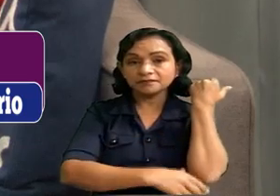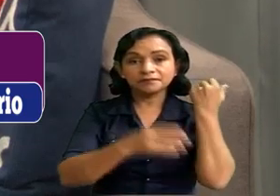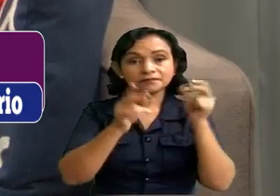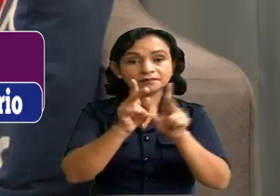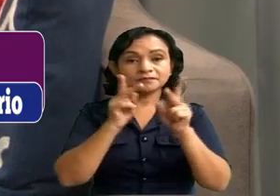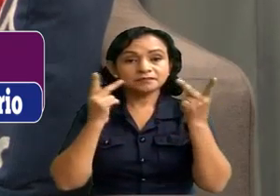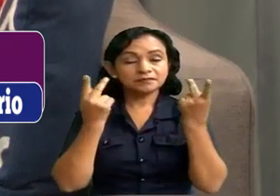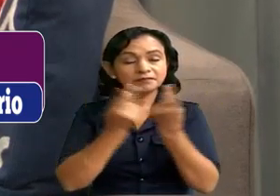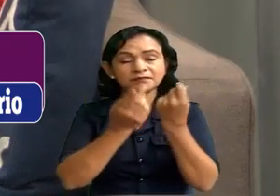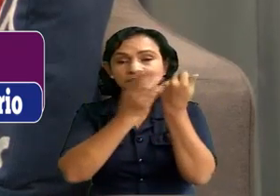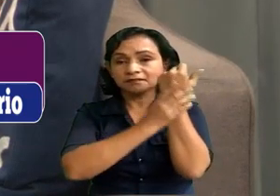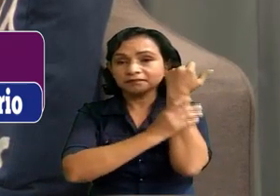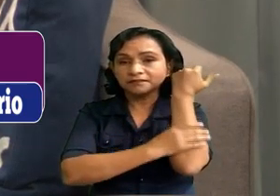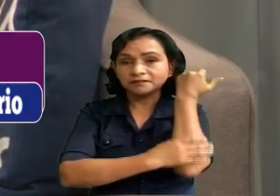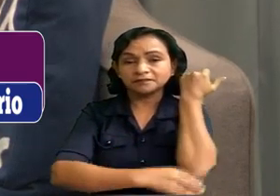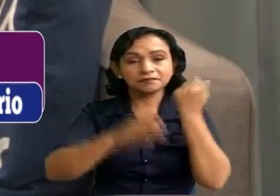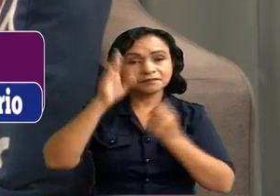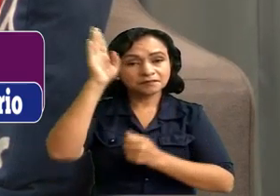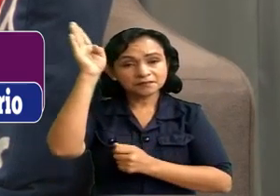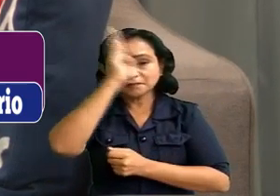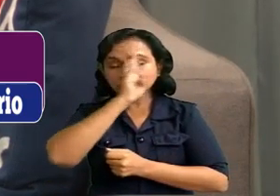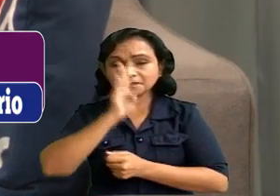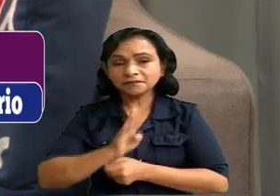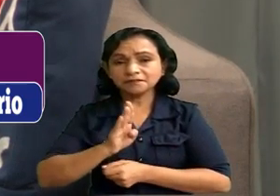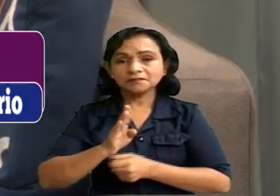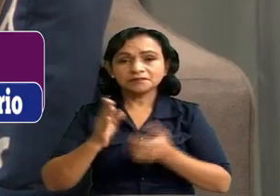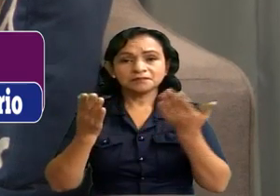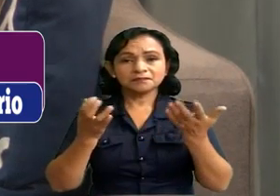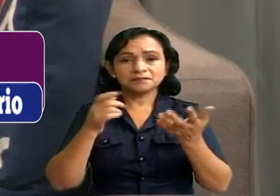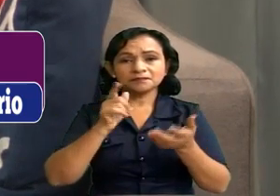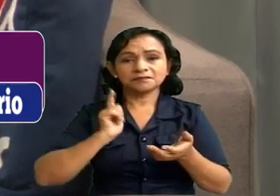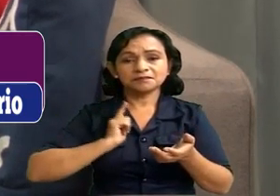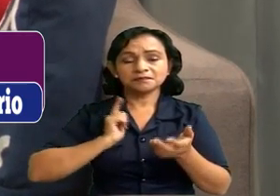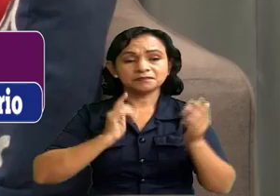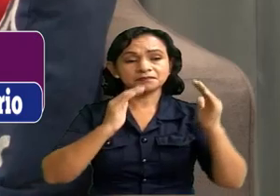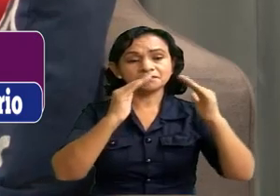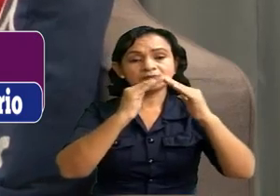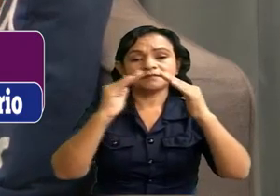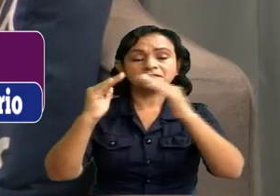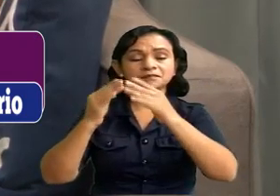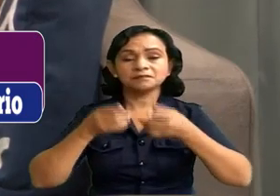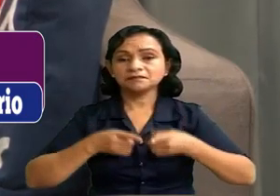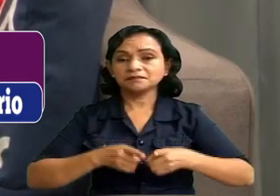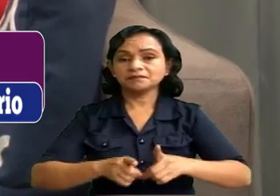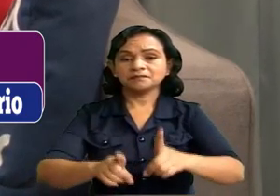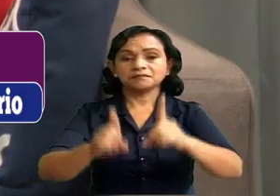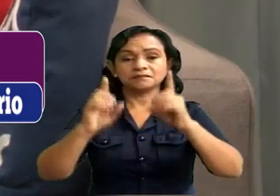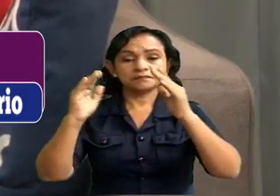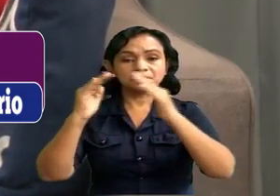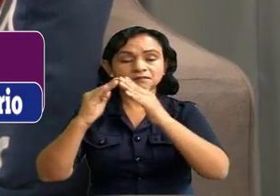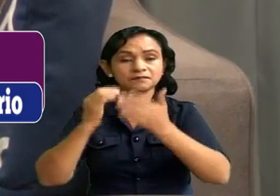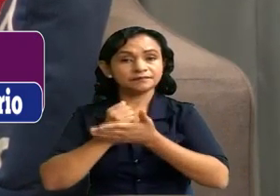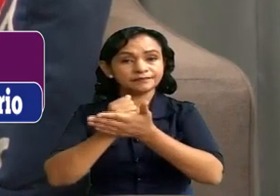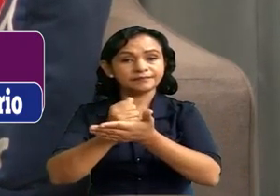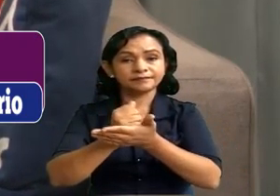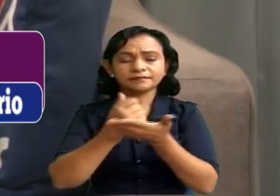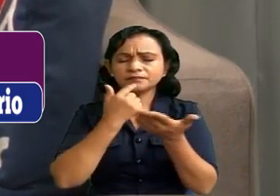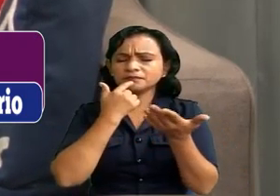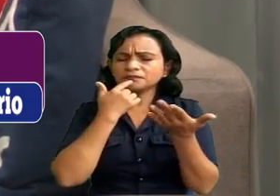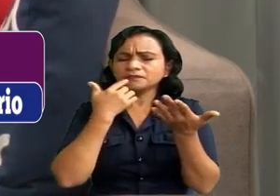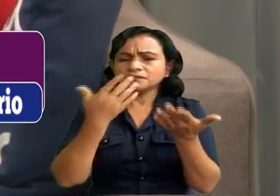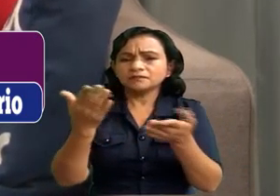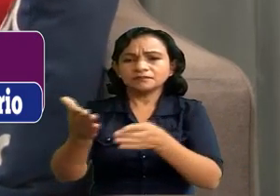pueblo más empobrecido, nunca le interesó que tuvieran una vivienda digna, que tuvieran una casa solidaria. ¿Por qué ellos no